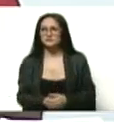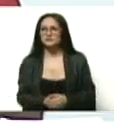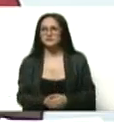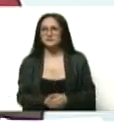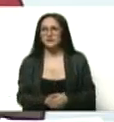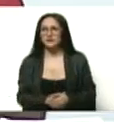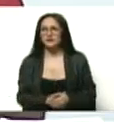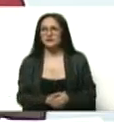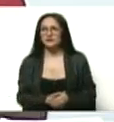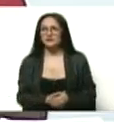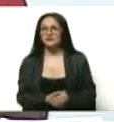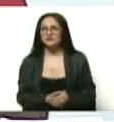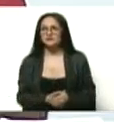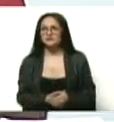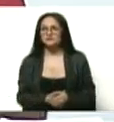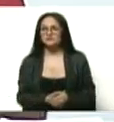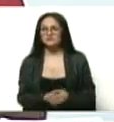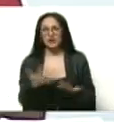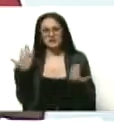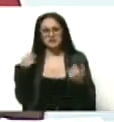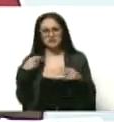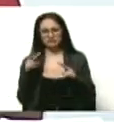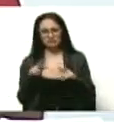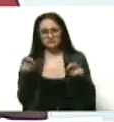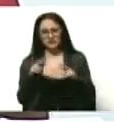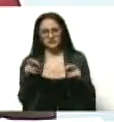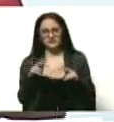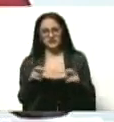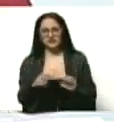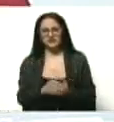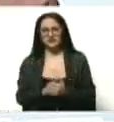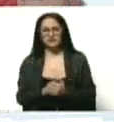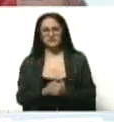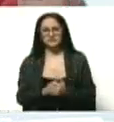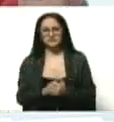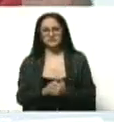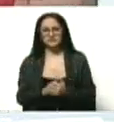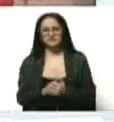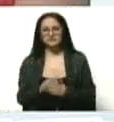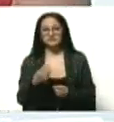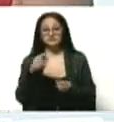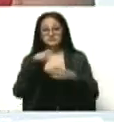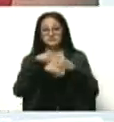Y revise, yo ayer estaba revisando una cosa de EFE, hace mención de tres